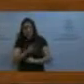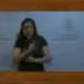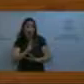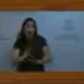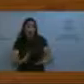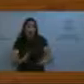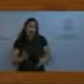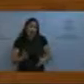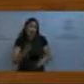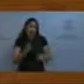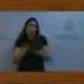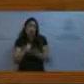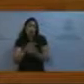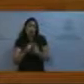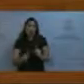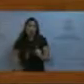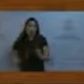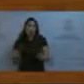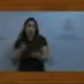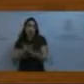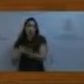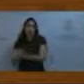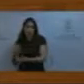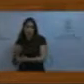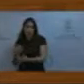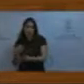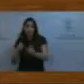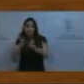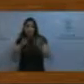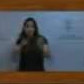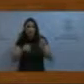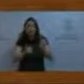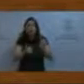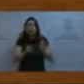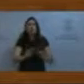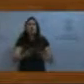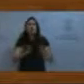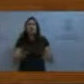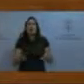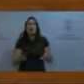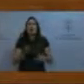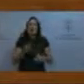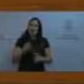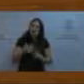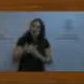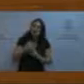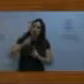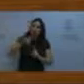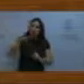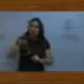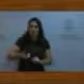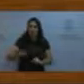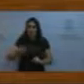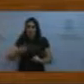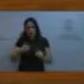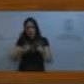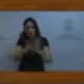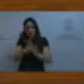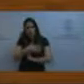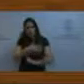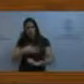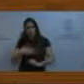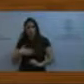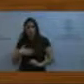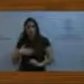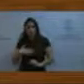los asturianos. Respecto al futuro de la sociedad, hay un segundo hecho importante que yo les comento y que